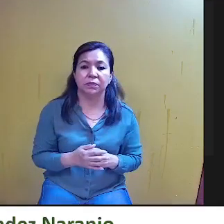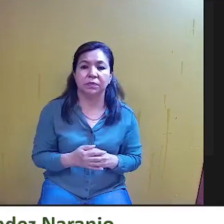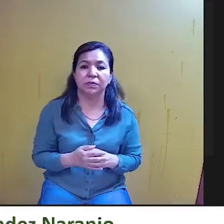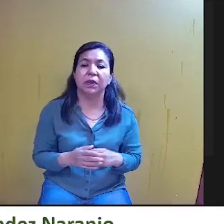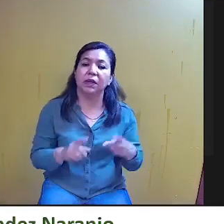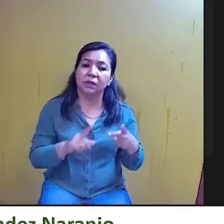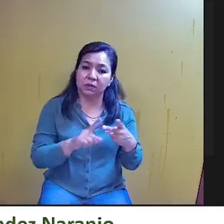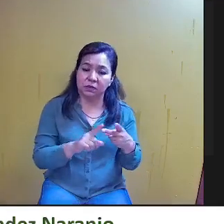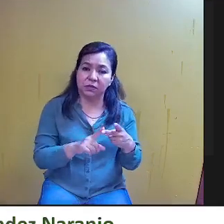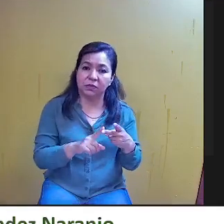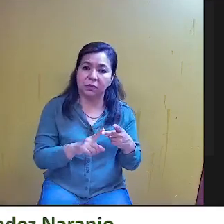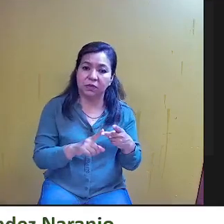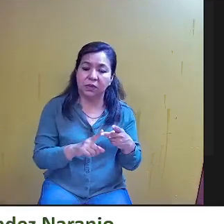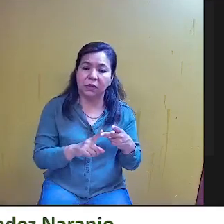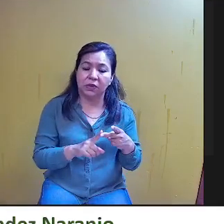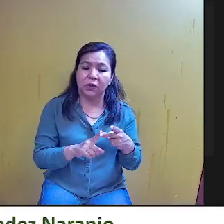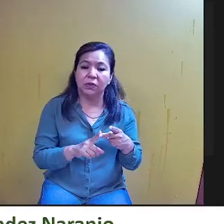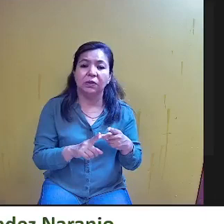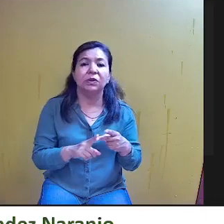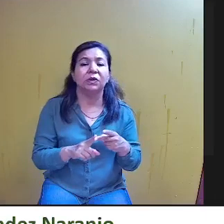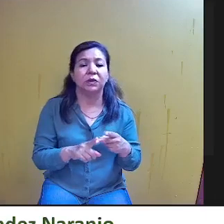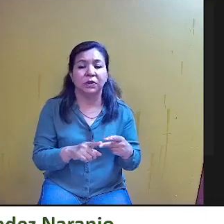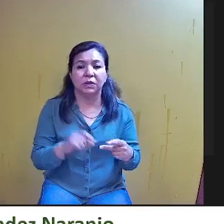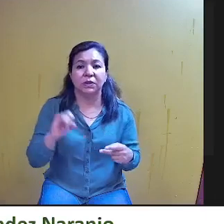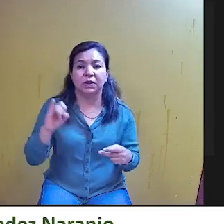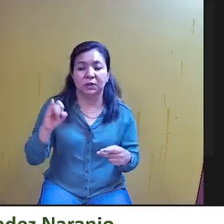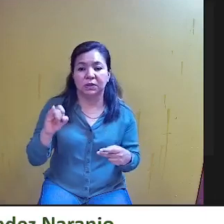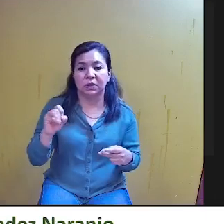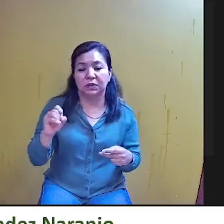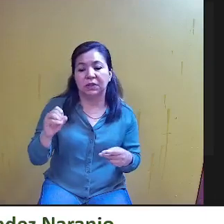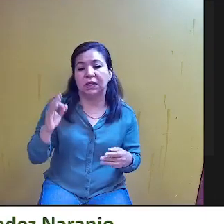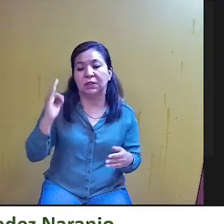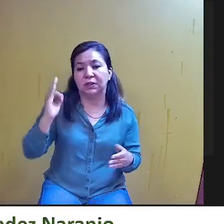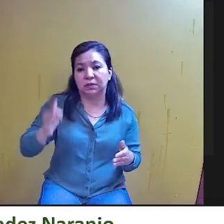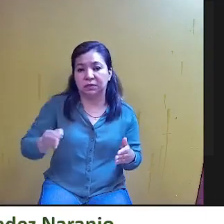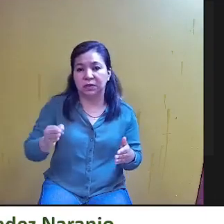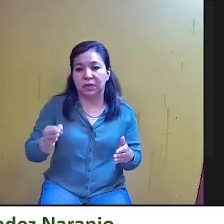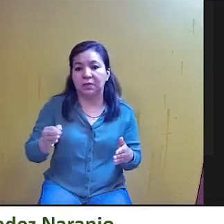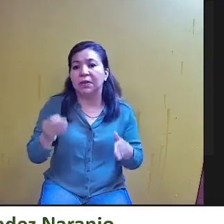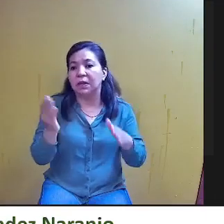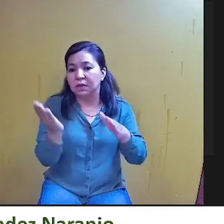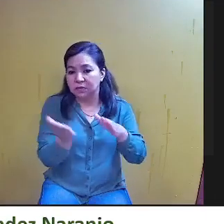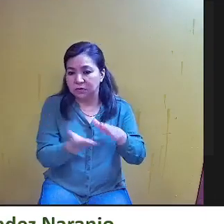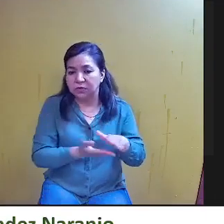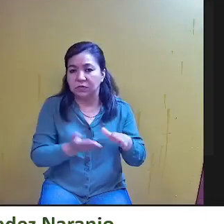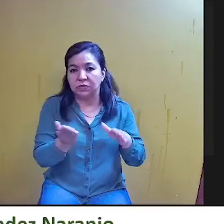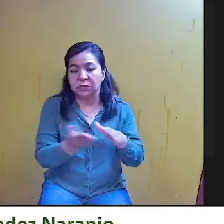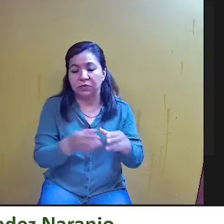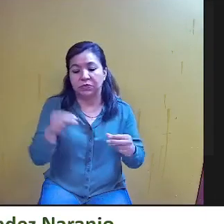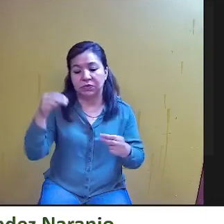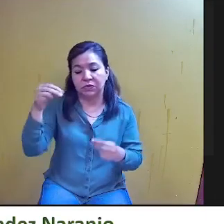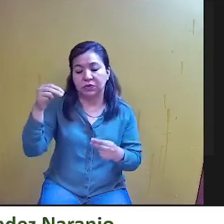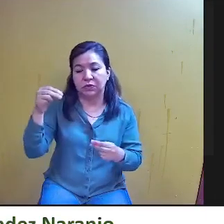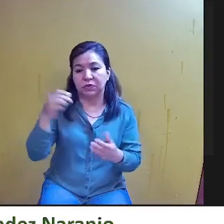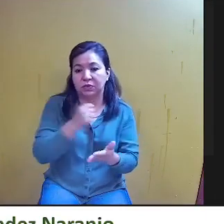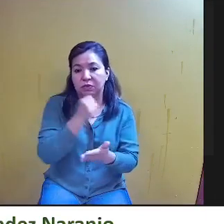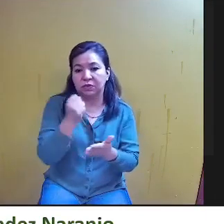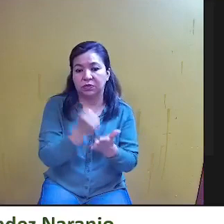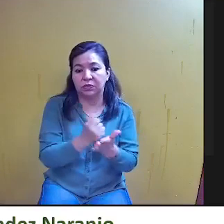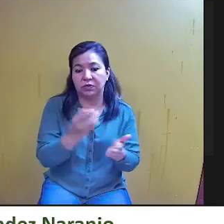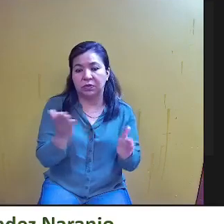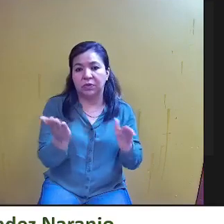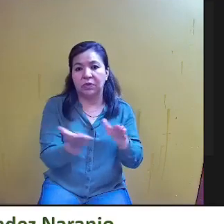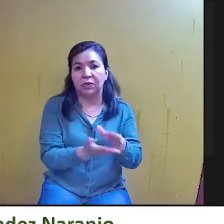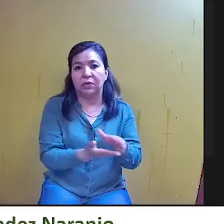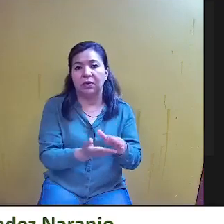Segundo, se declaran parcialmente fundados los agravios en los términos anotados en el fondo de esta resolución. En consecuencia, se revoca parcialmente